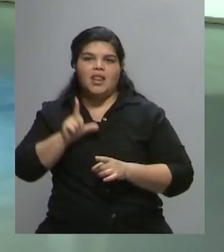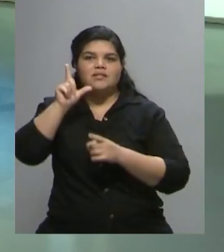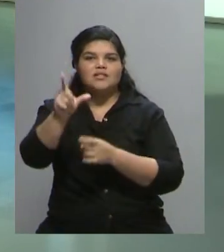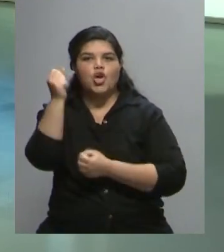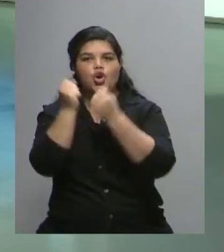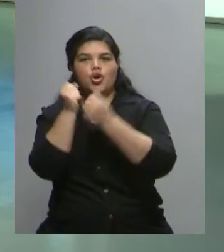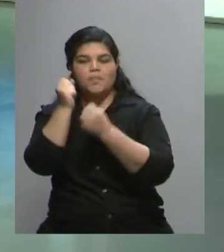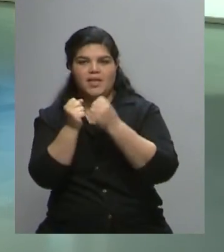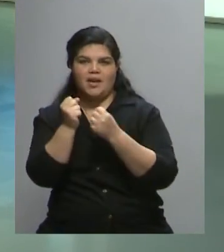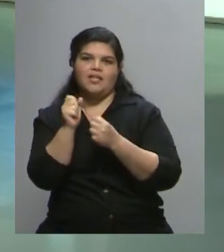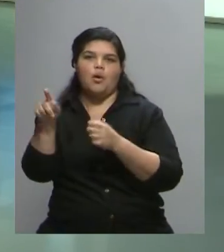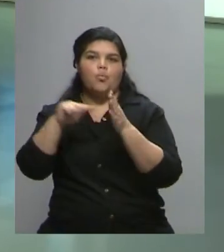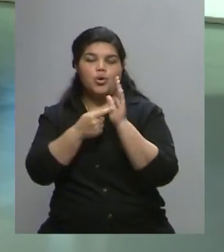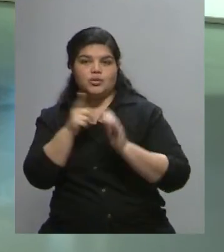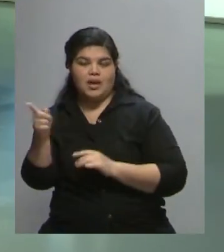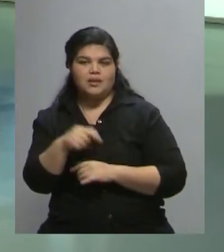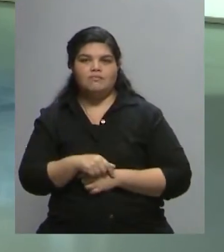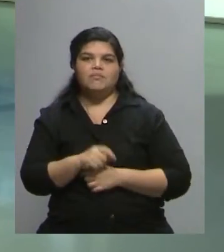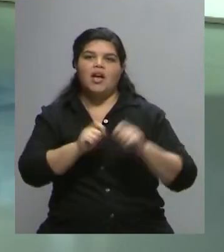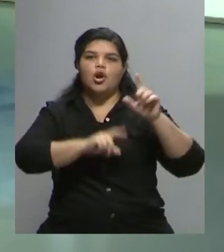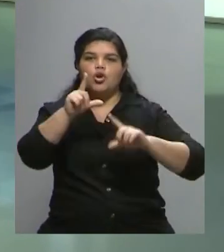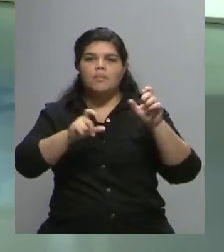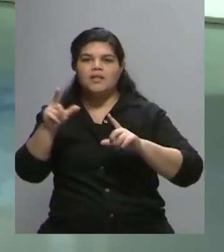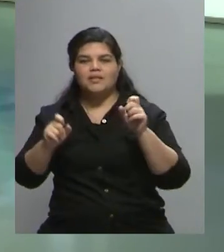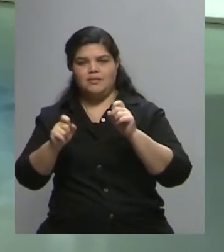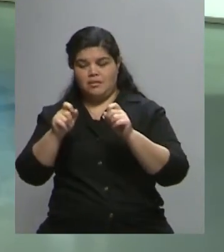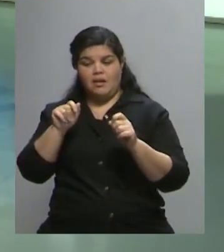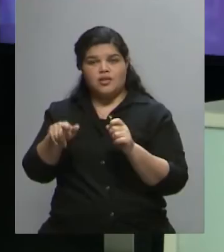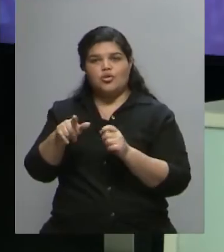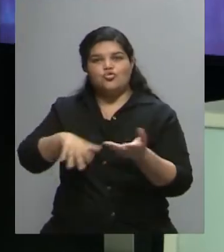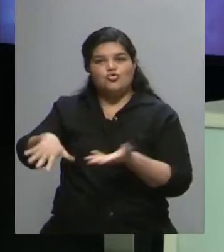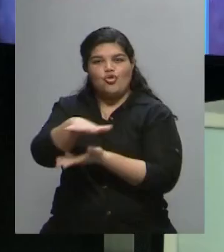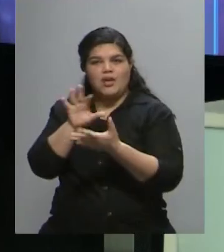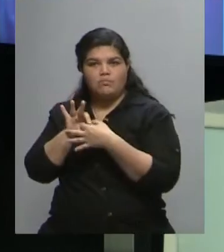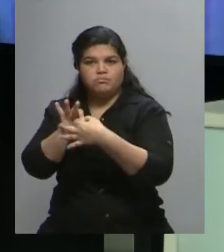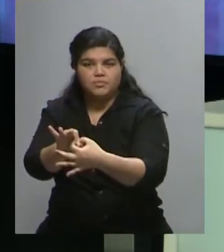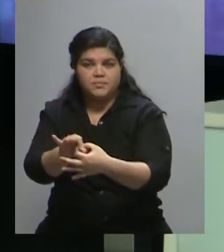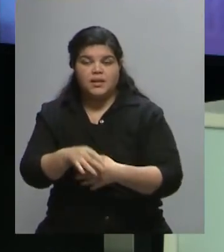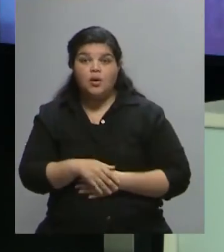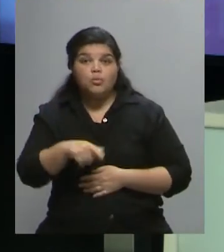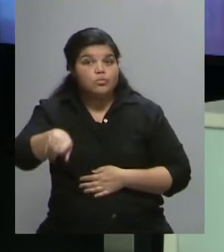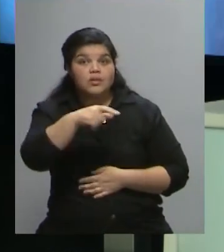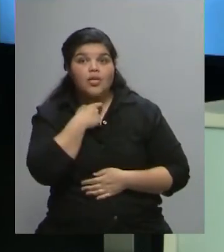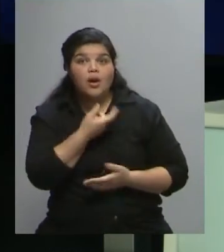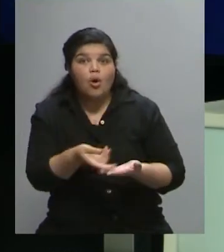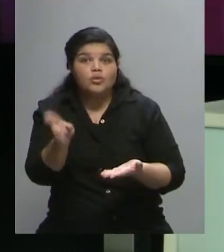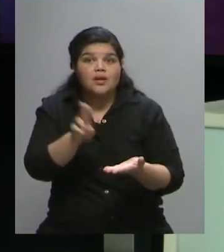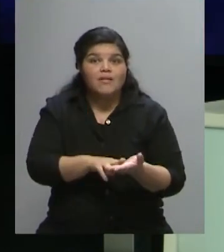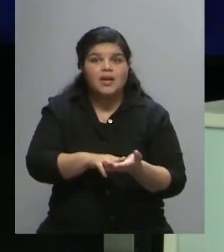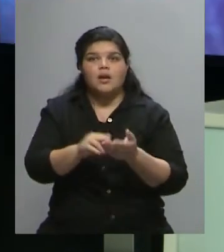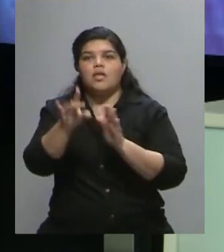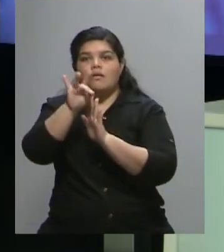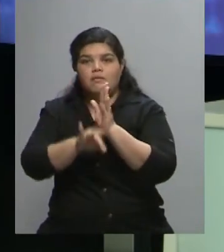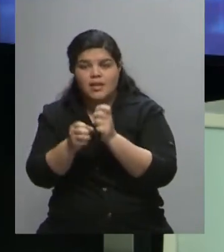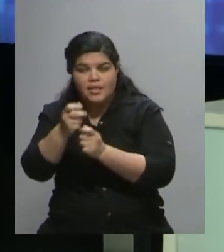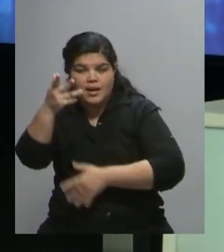especialista en Econometría y Estadística aplicada a cuestiones sociales. Hablamos de Big Data. Si quieren volver a ver el programa, ya saben, lo pueden hacer a través de nuestro canal